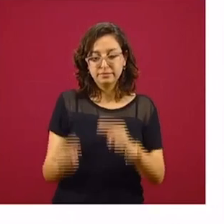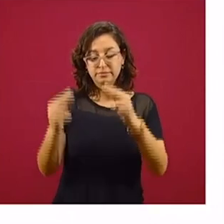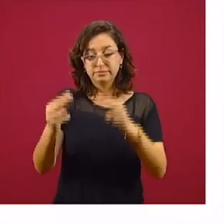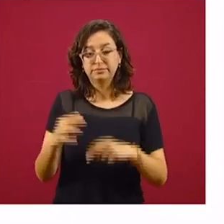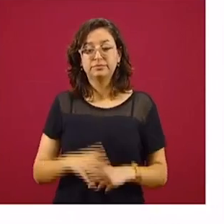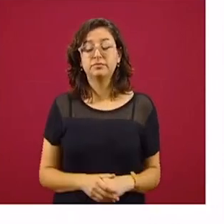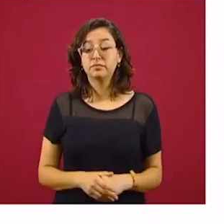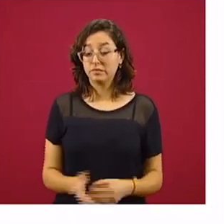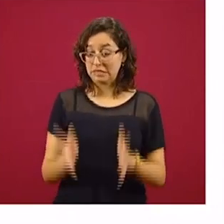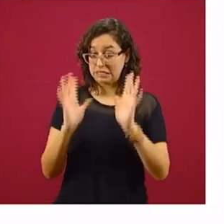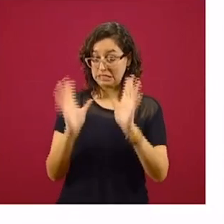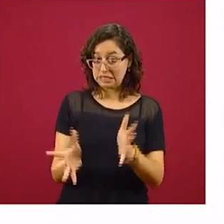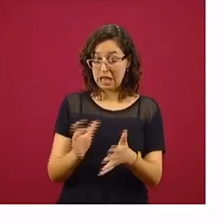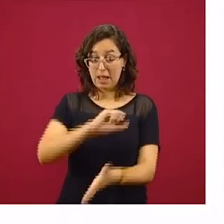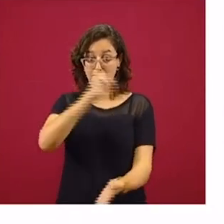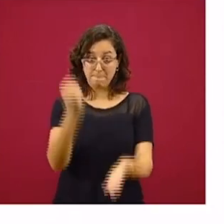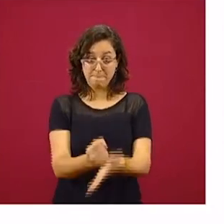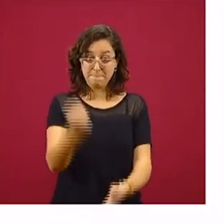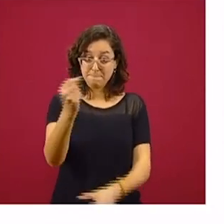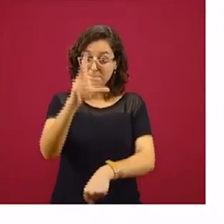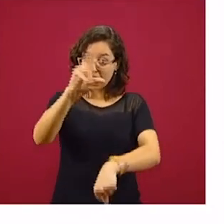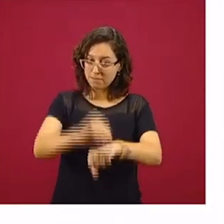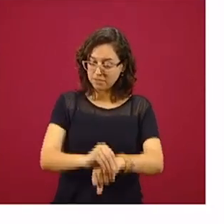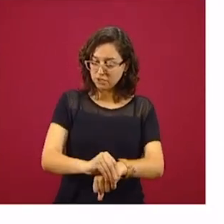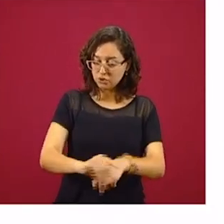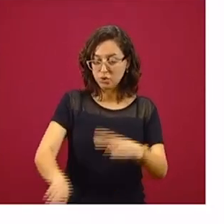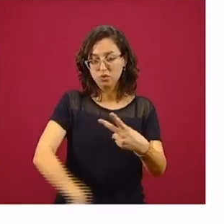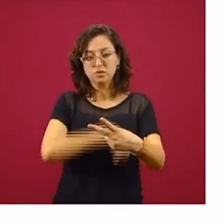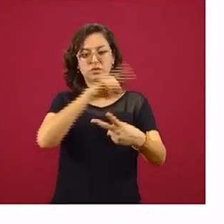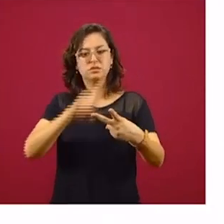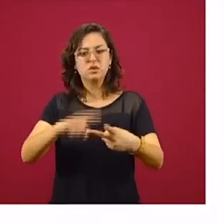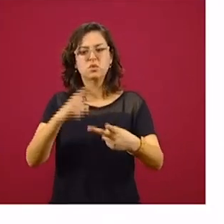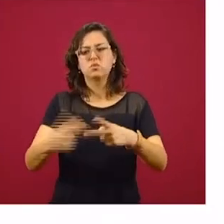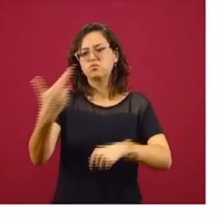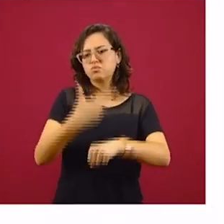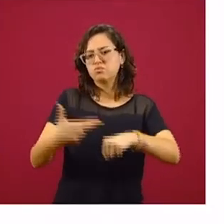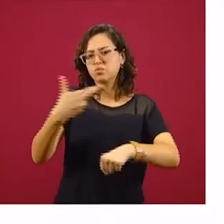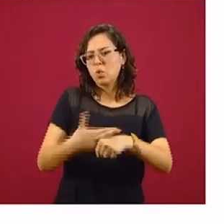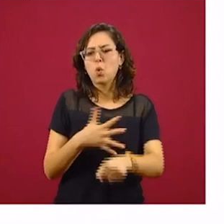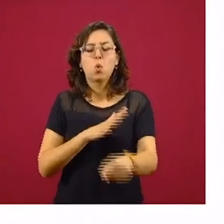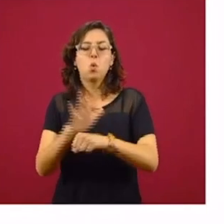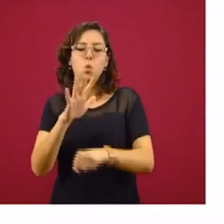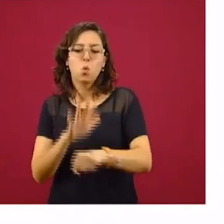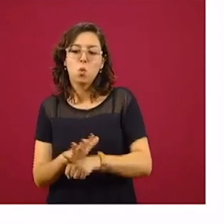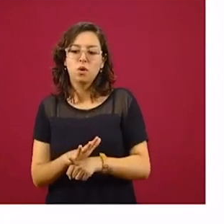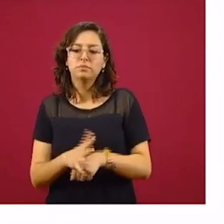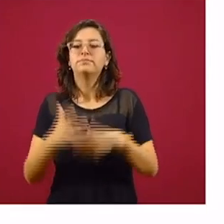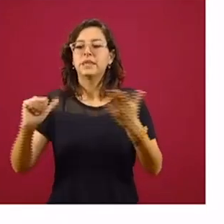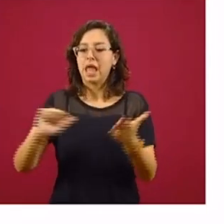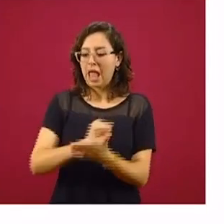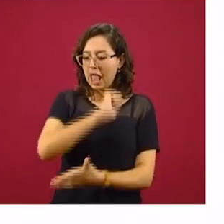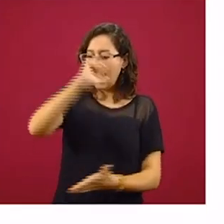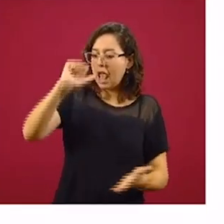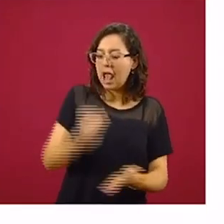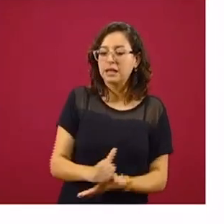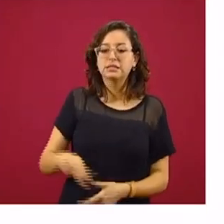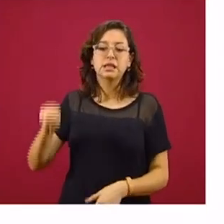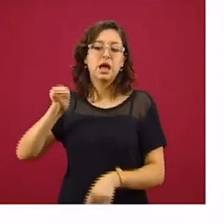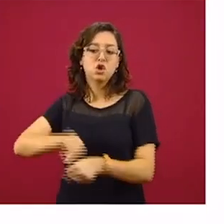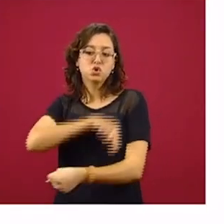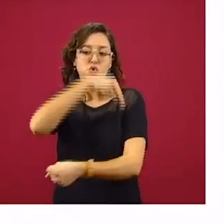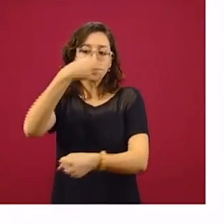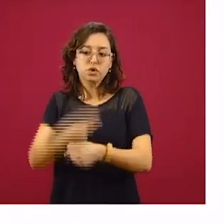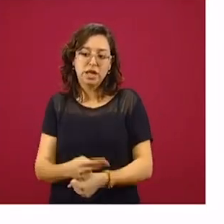que se tiene el nombre autorizado, el segundo trámite es la constitución de la sociedad. Hoy